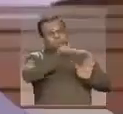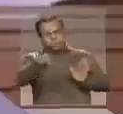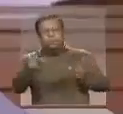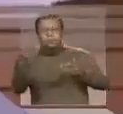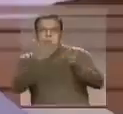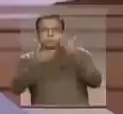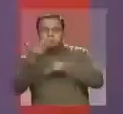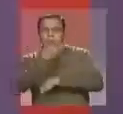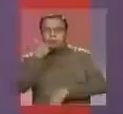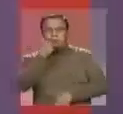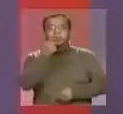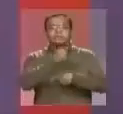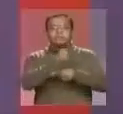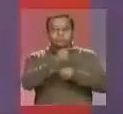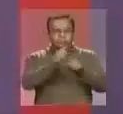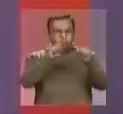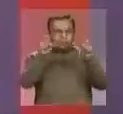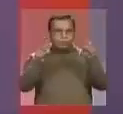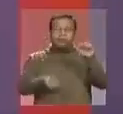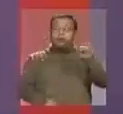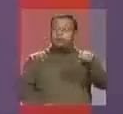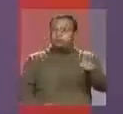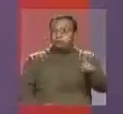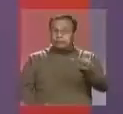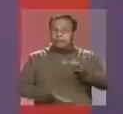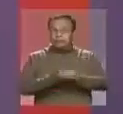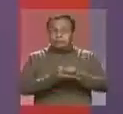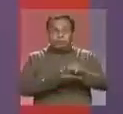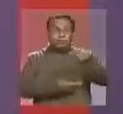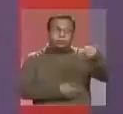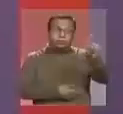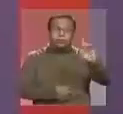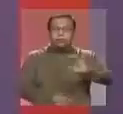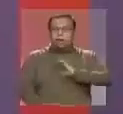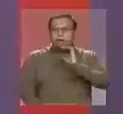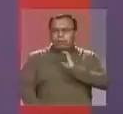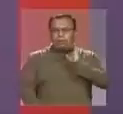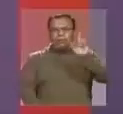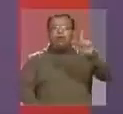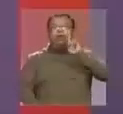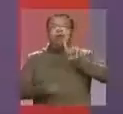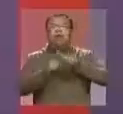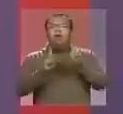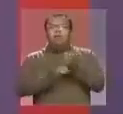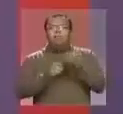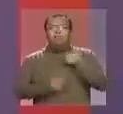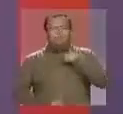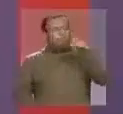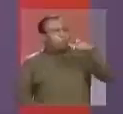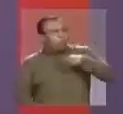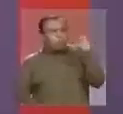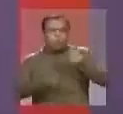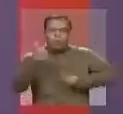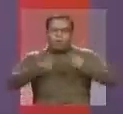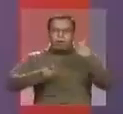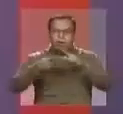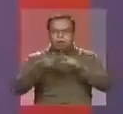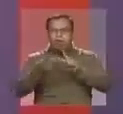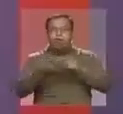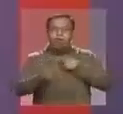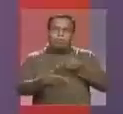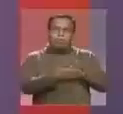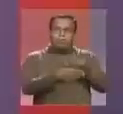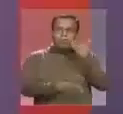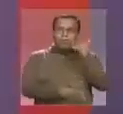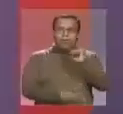enfocadas. Sí, justamente esa caracterización es necesaria para saber las necesidades y las demandas